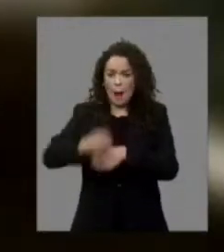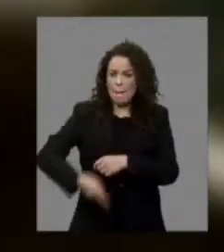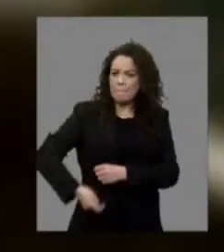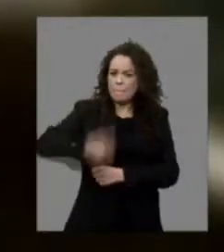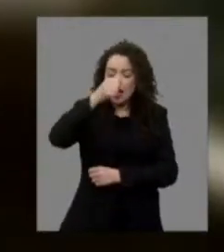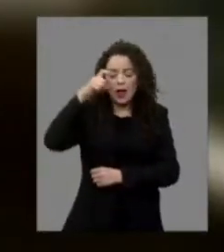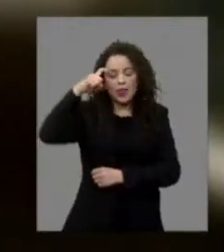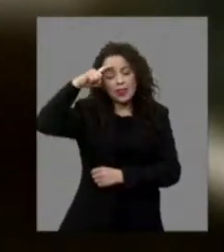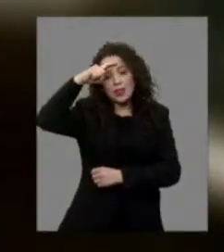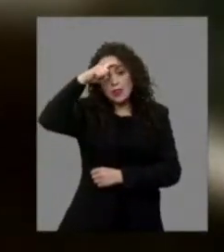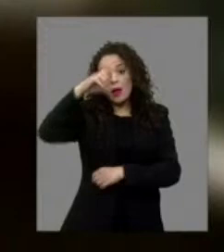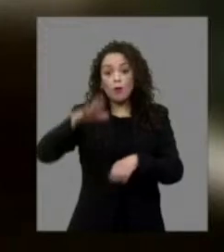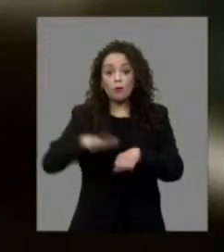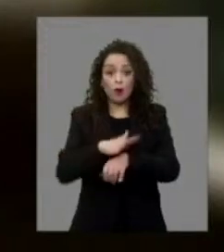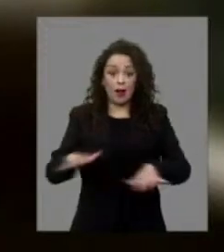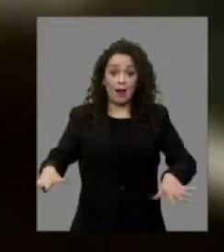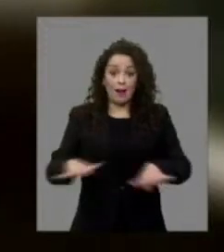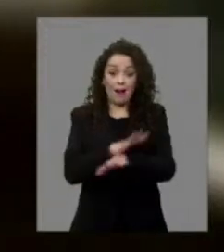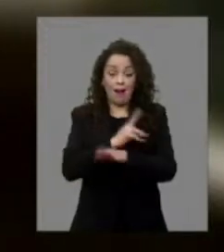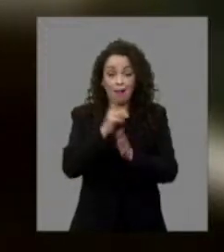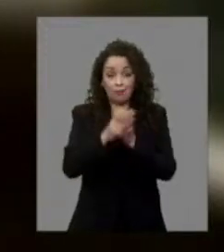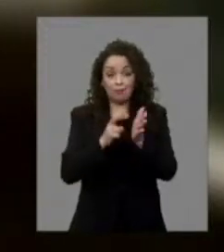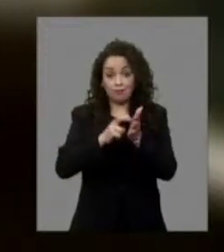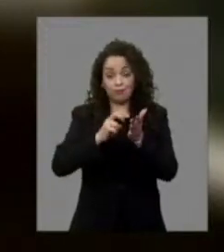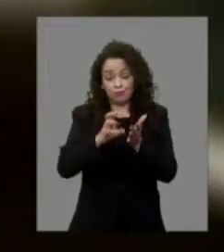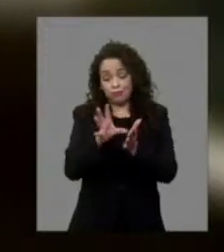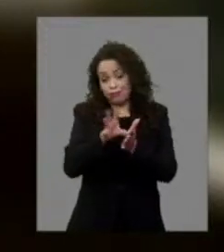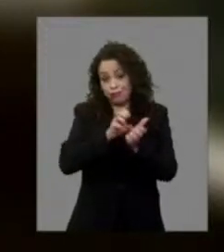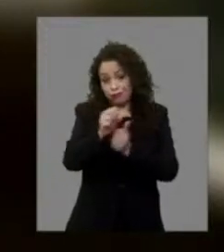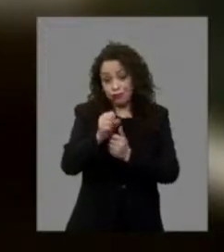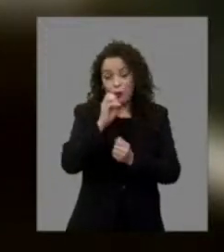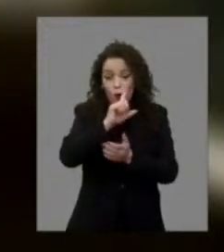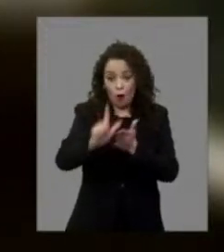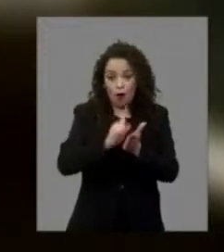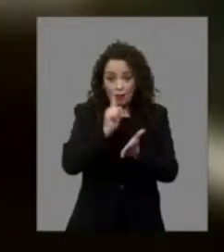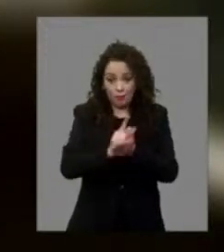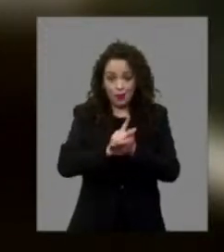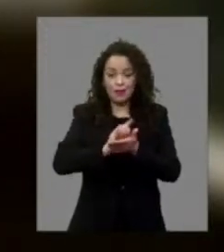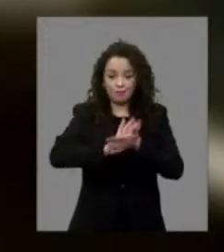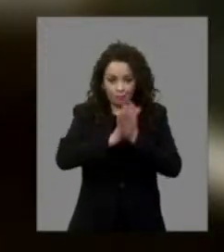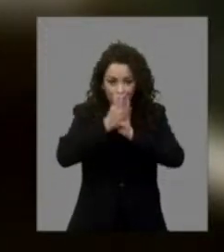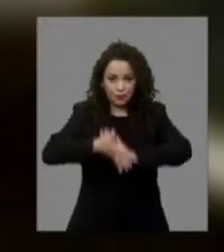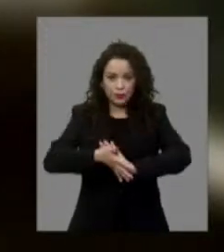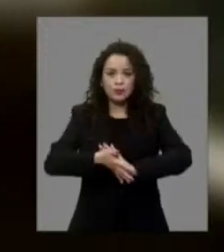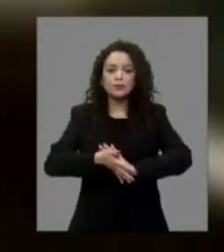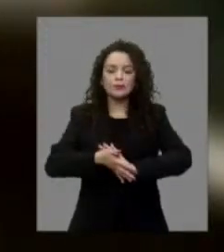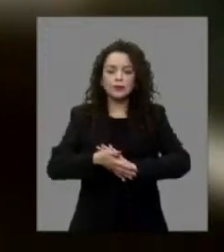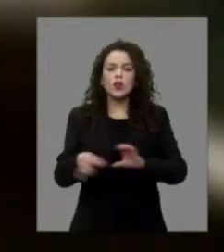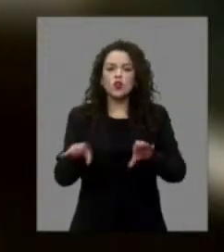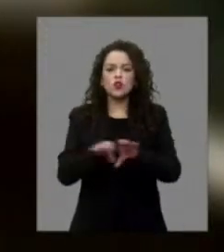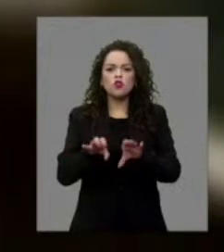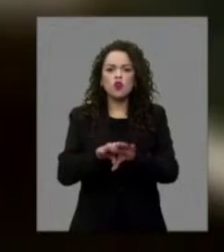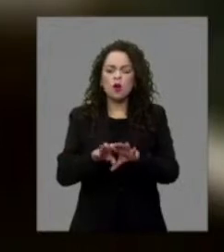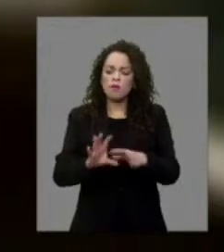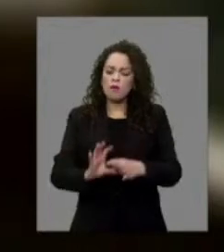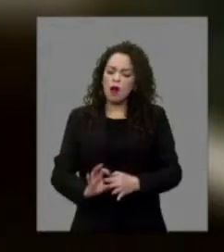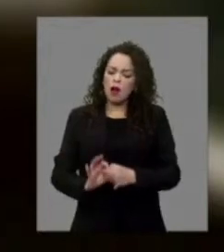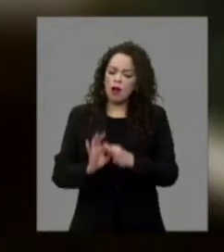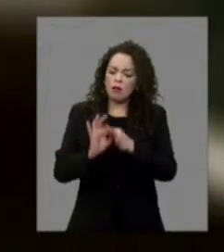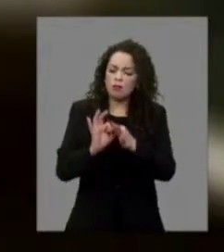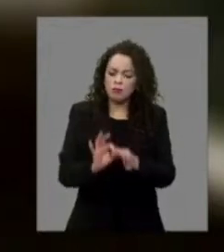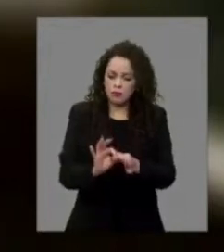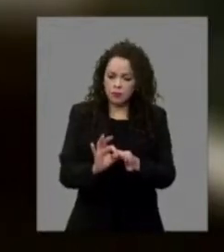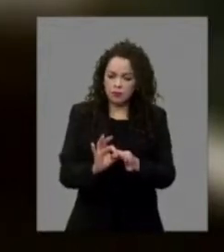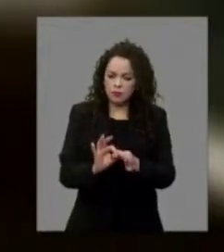a raíz de la reforma fue el determinar cómo sería la relación jerárquica entre los